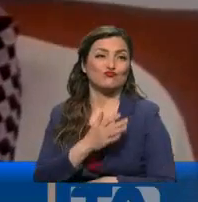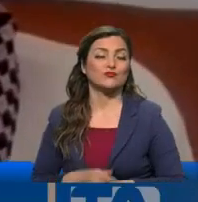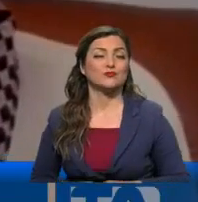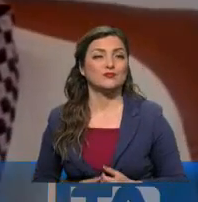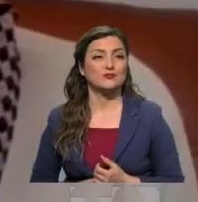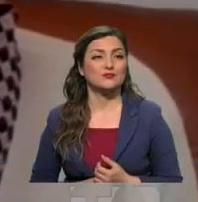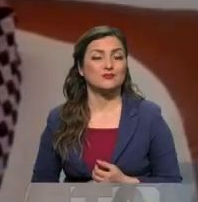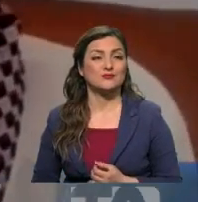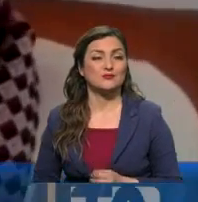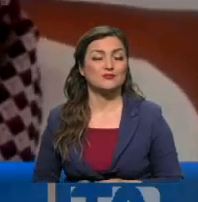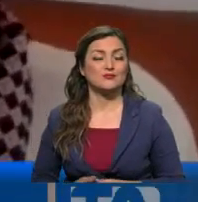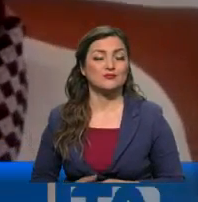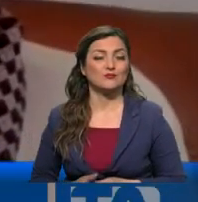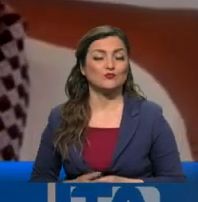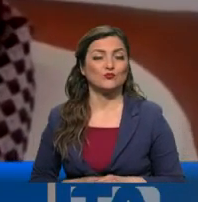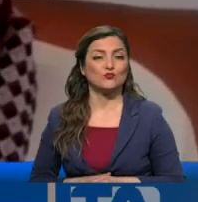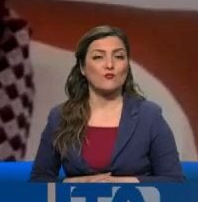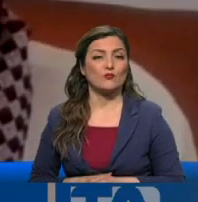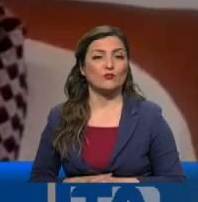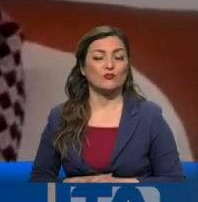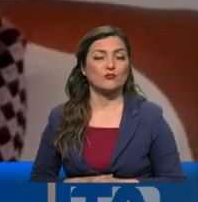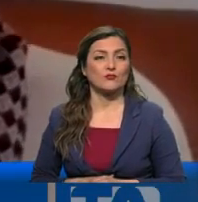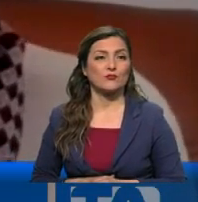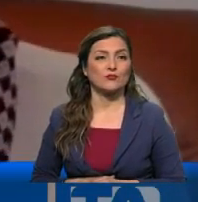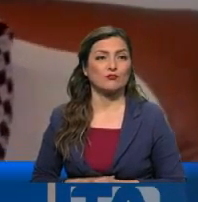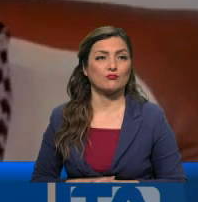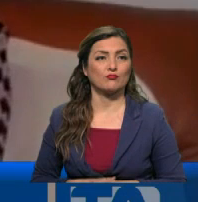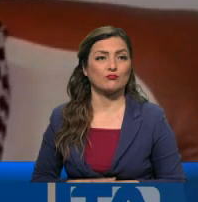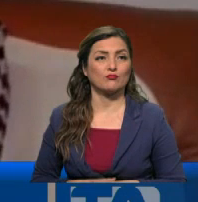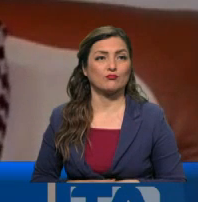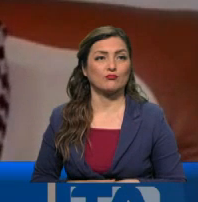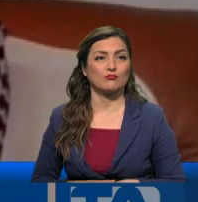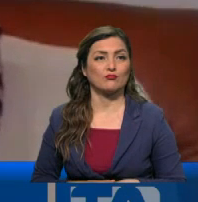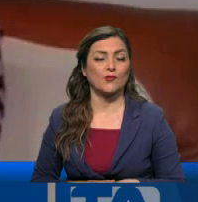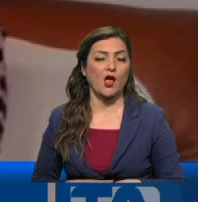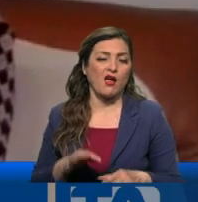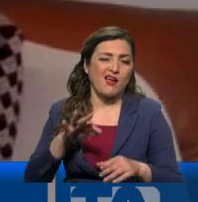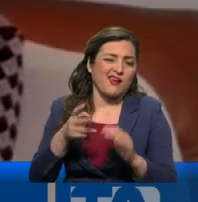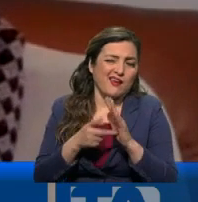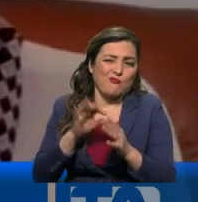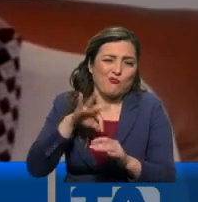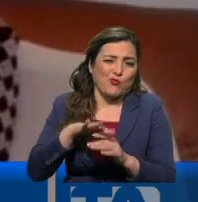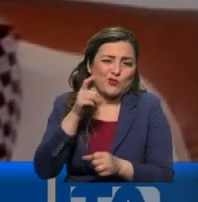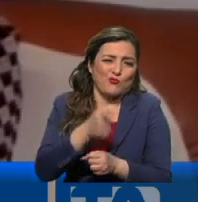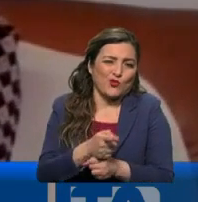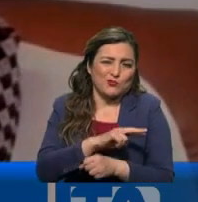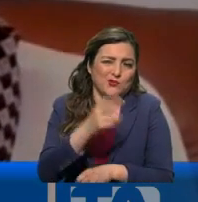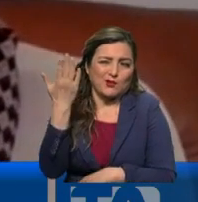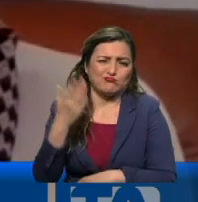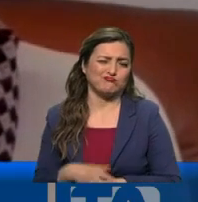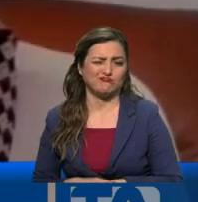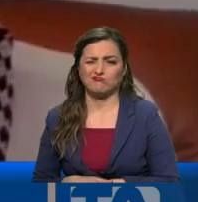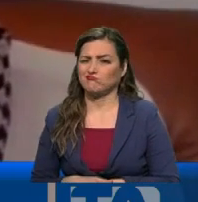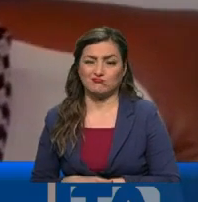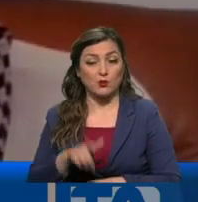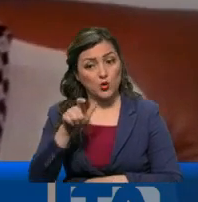No creo que por la fuerza o por la dictadura de los votos se deba imponer una vicealcaldía. Debe ser